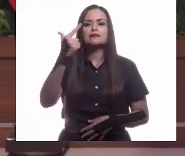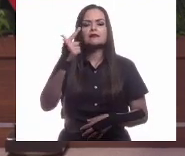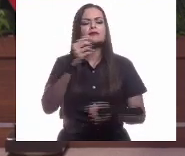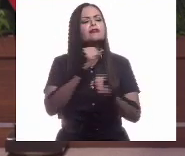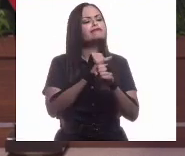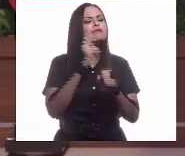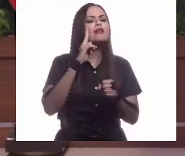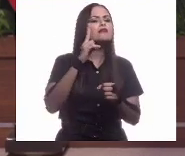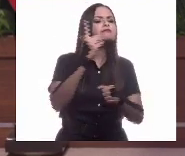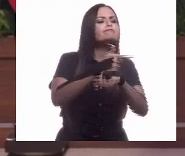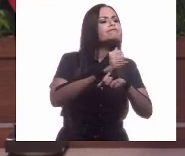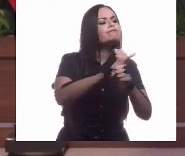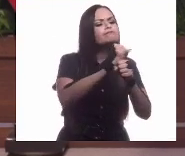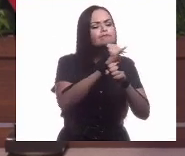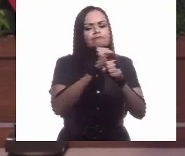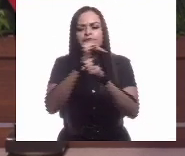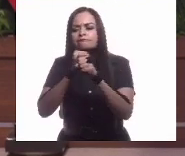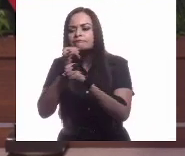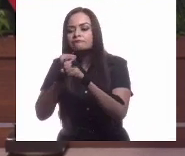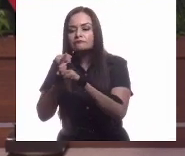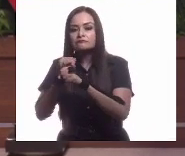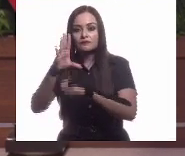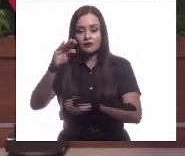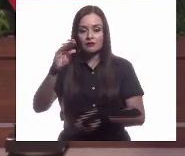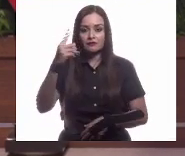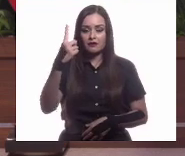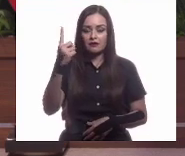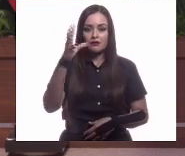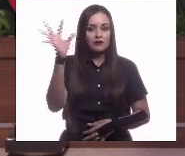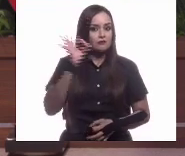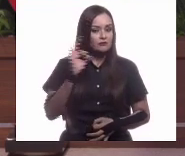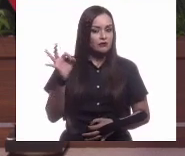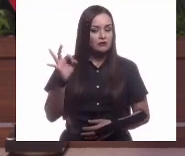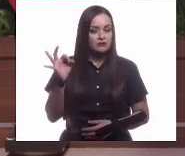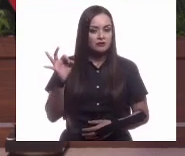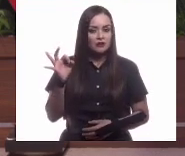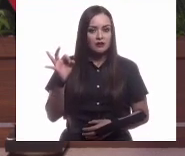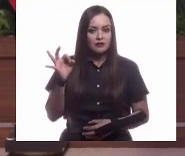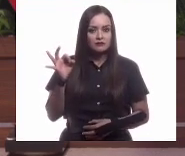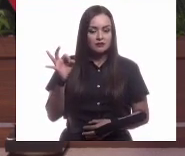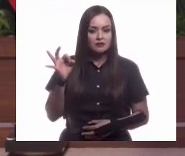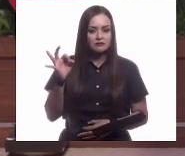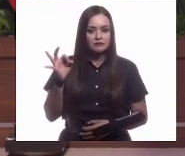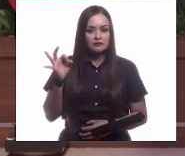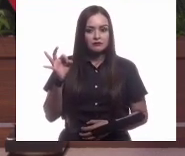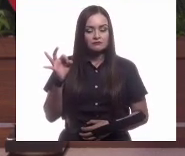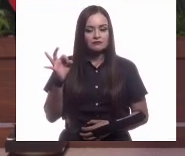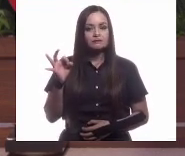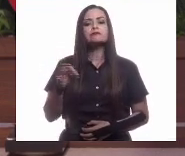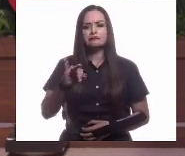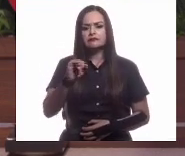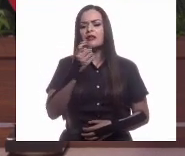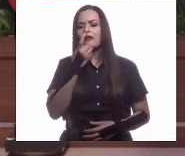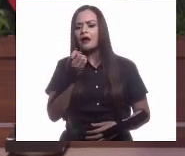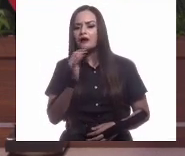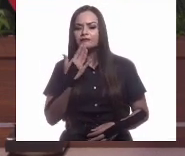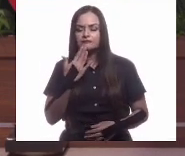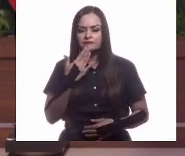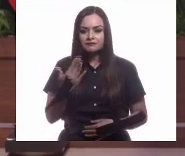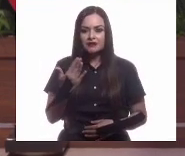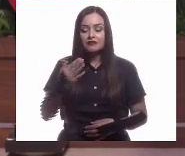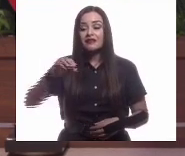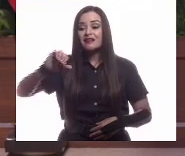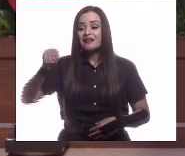en las cuales el 91% de los recursos auditados se determinó fueron aplicados correctamente y el resto